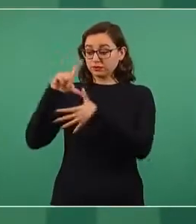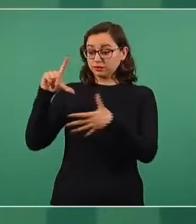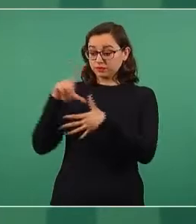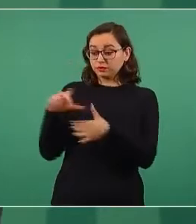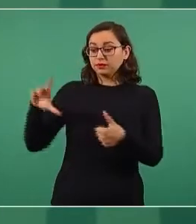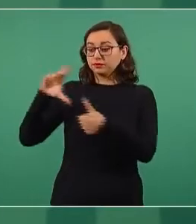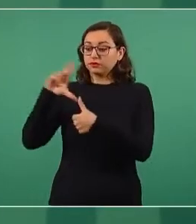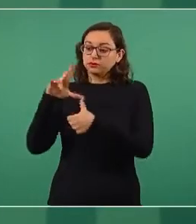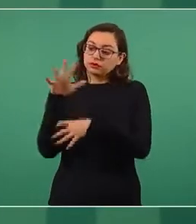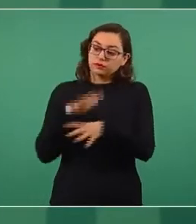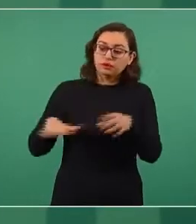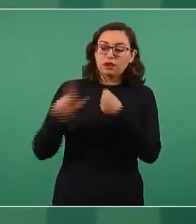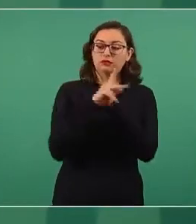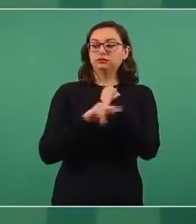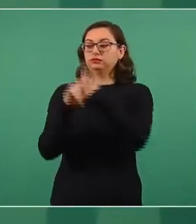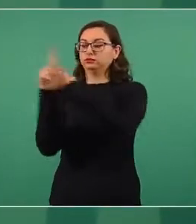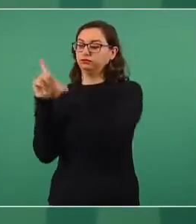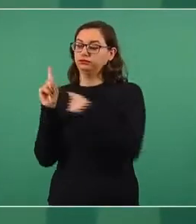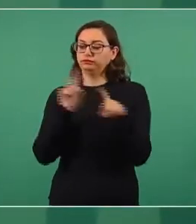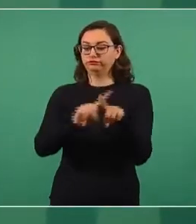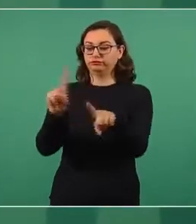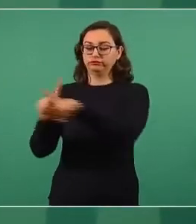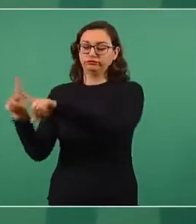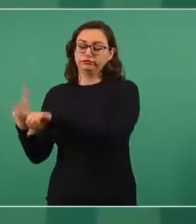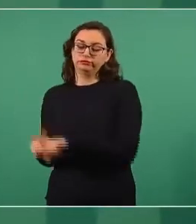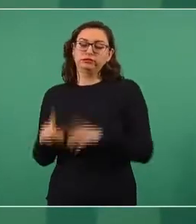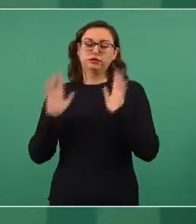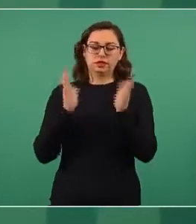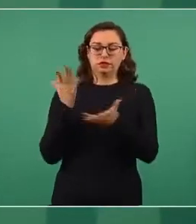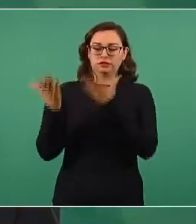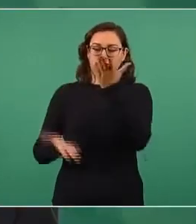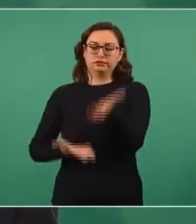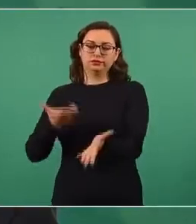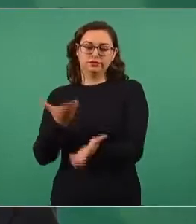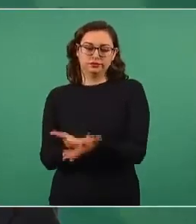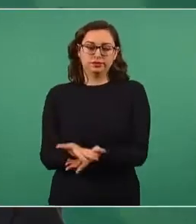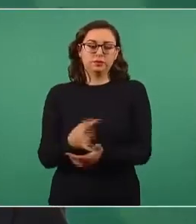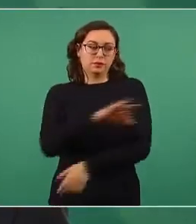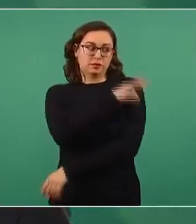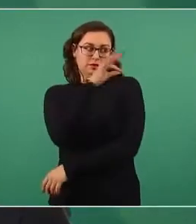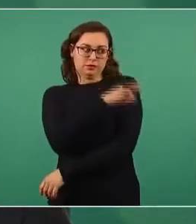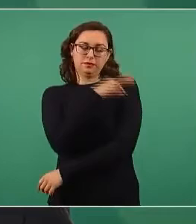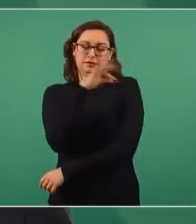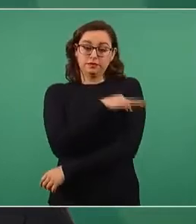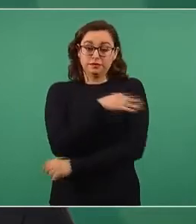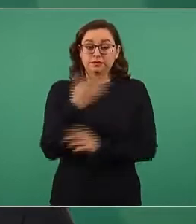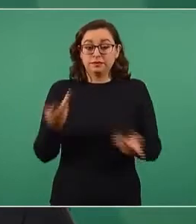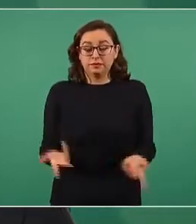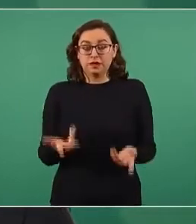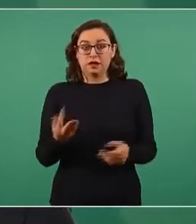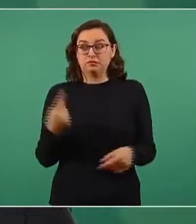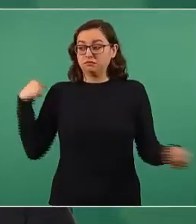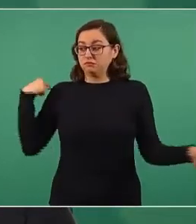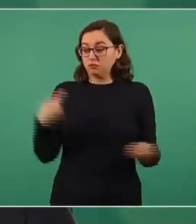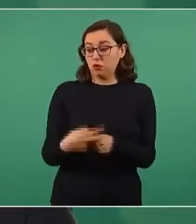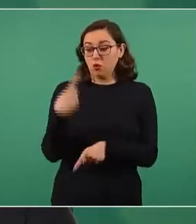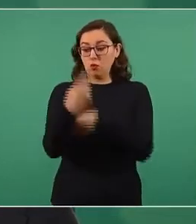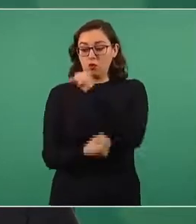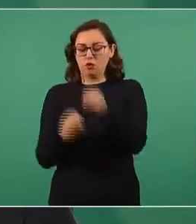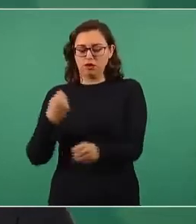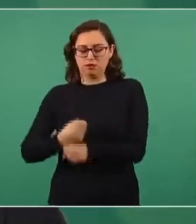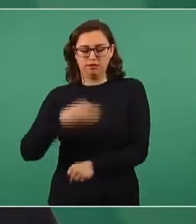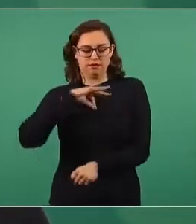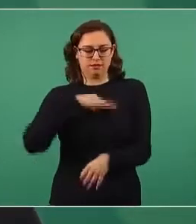están en ensayo clínico, porque la gran lección que tenemos de esta pandemia es que si nosotros no somos capaces